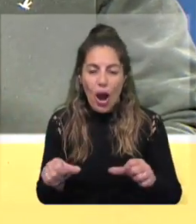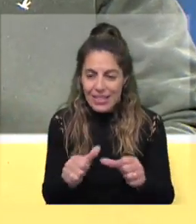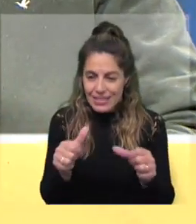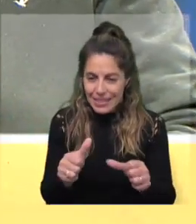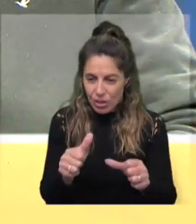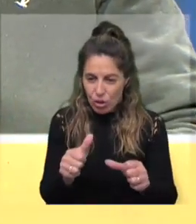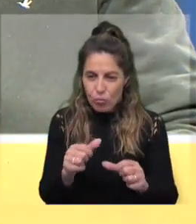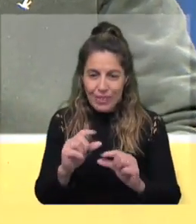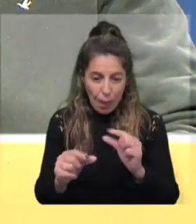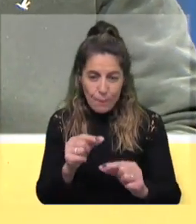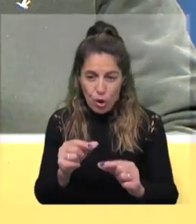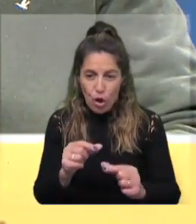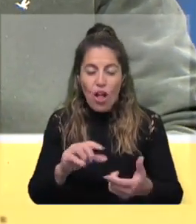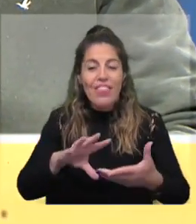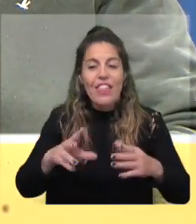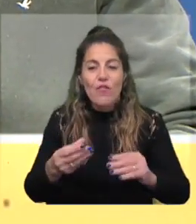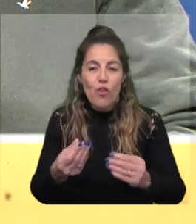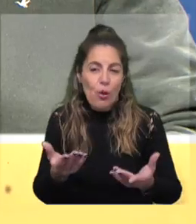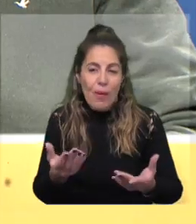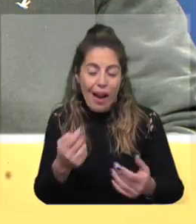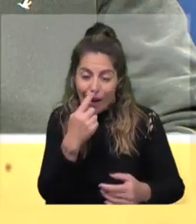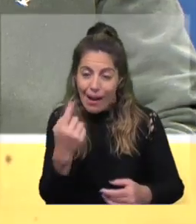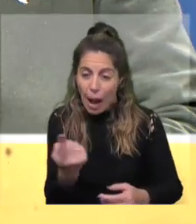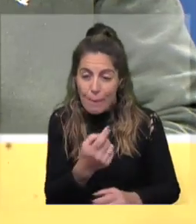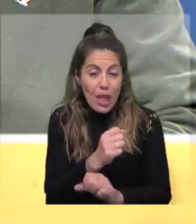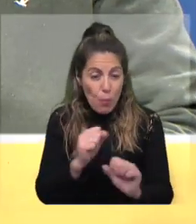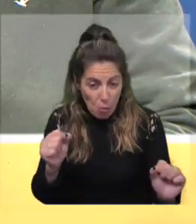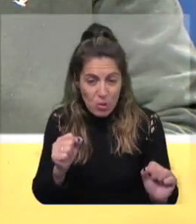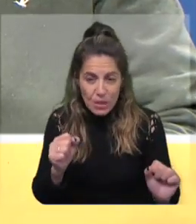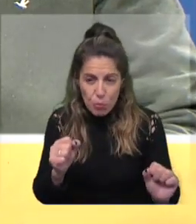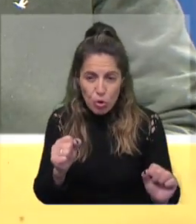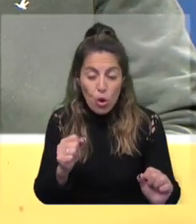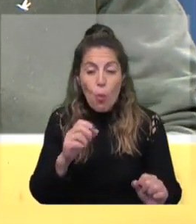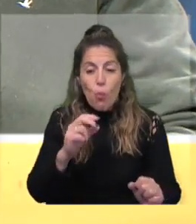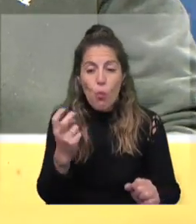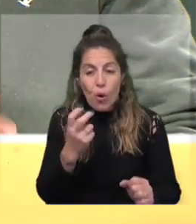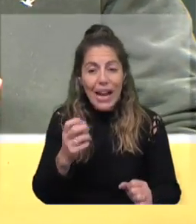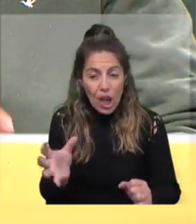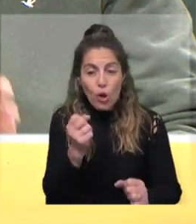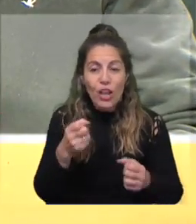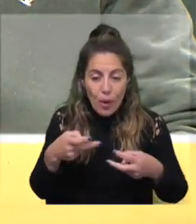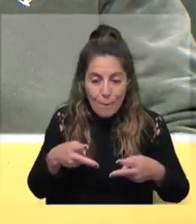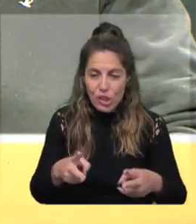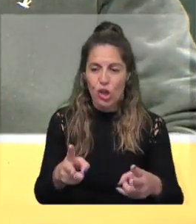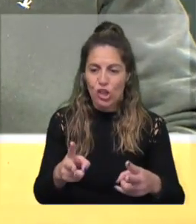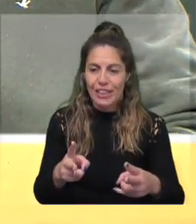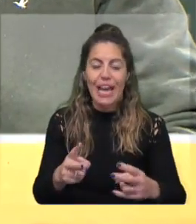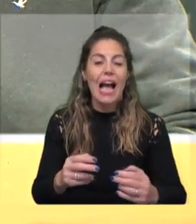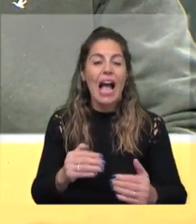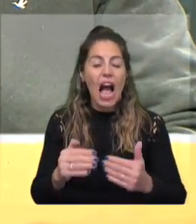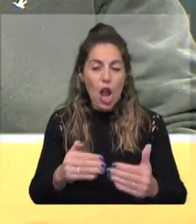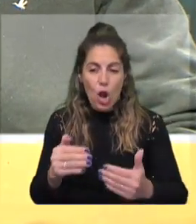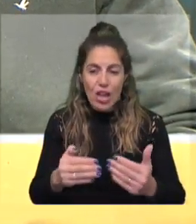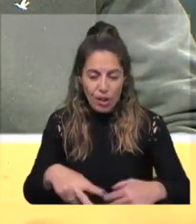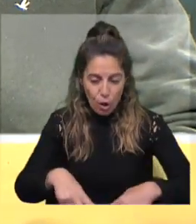pero bueno, de forma bastante rápida pudimos determinar una metodología, y a lo largo